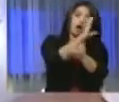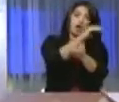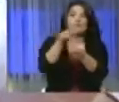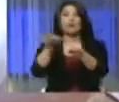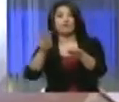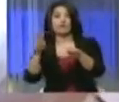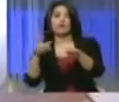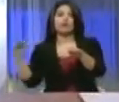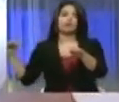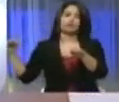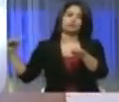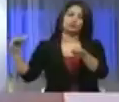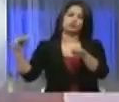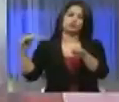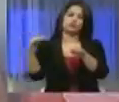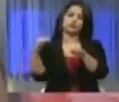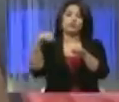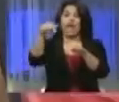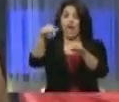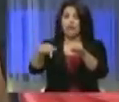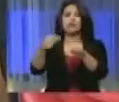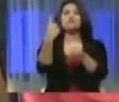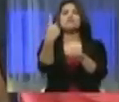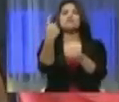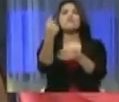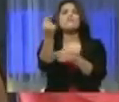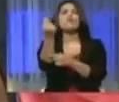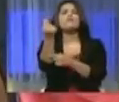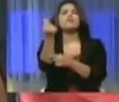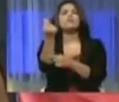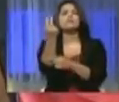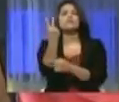raya. Aquí cuesta un bolívar.